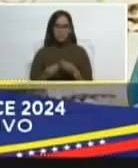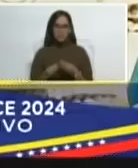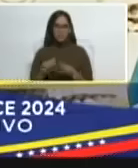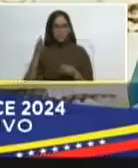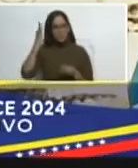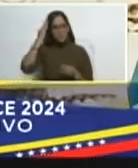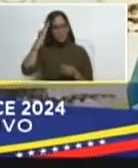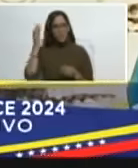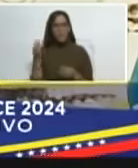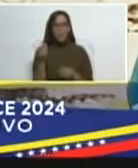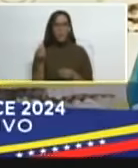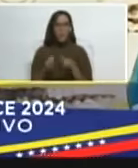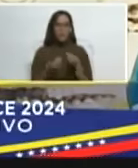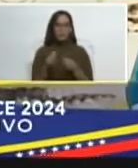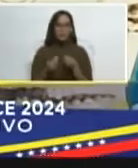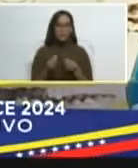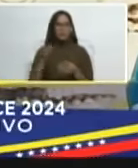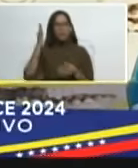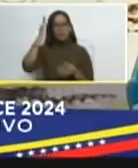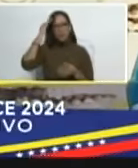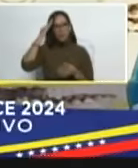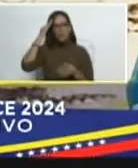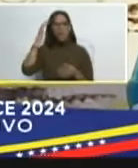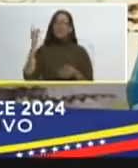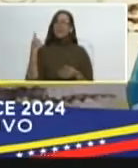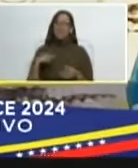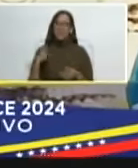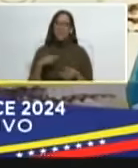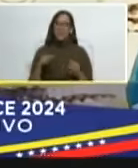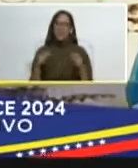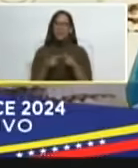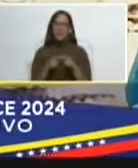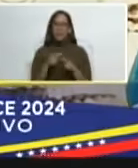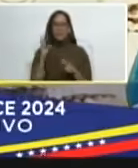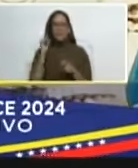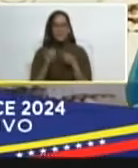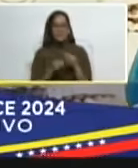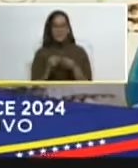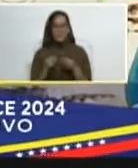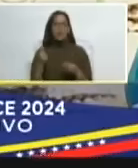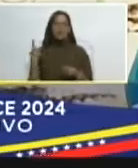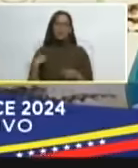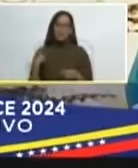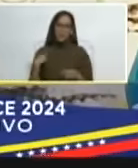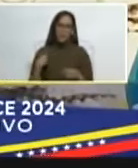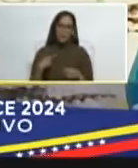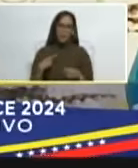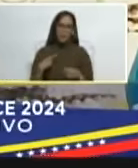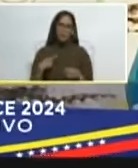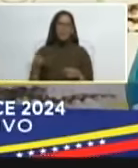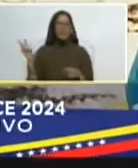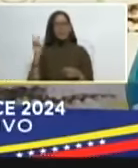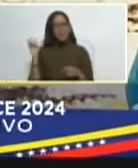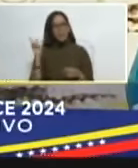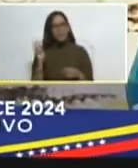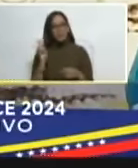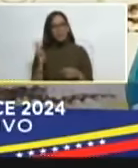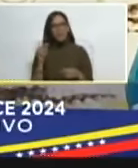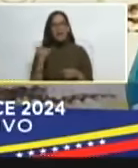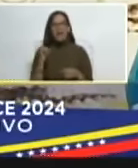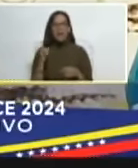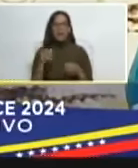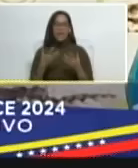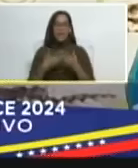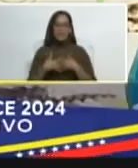sabemos cómo hacerlo? Lo sabemos. ¿Que tenemos el equipo para hacerlo? Lo tenemos. ¿Que en Venezuela hay